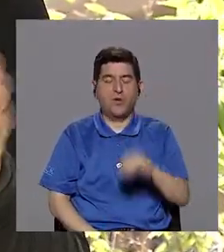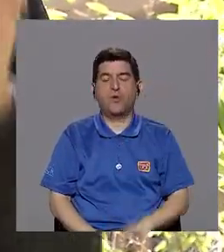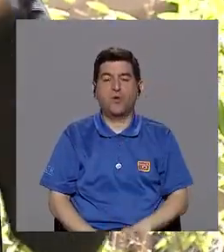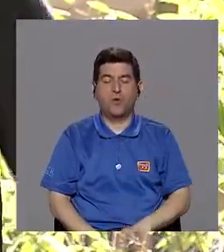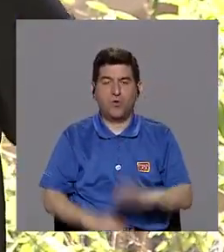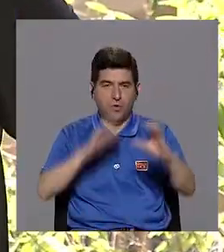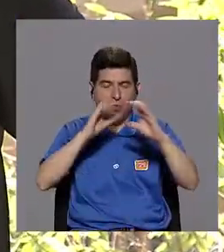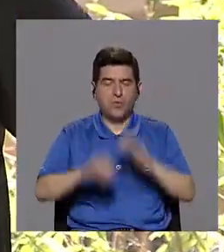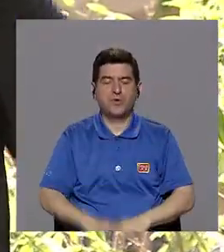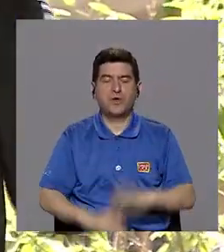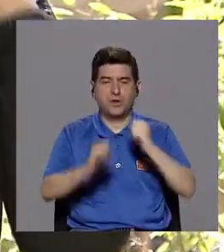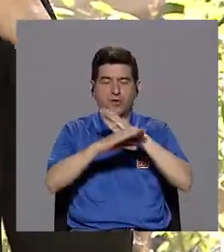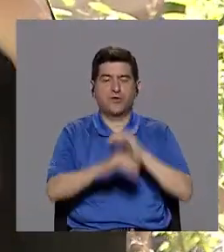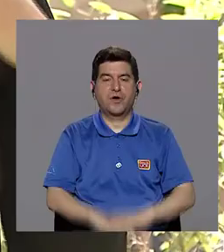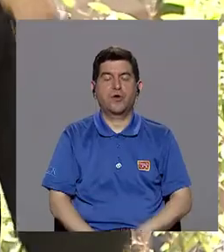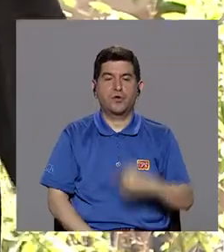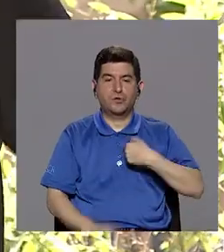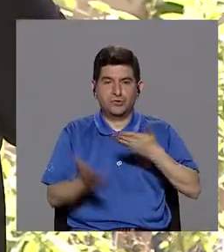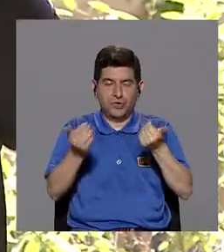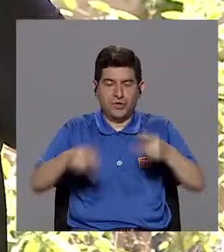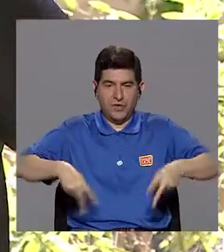2511-6959 o escribirnos al correo